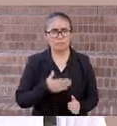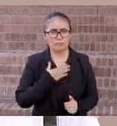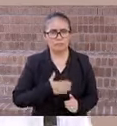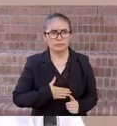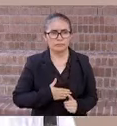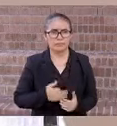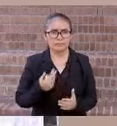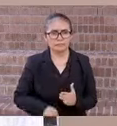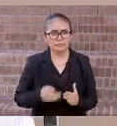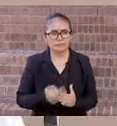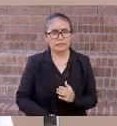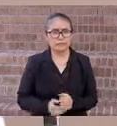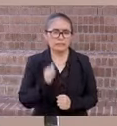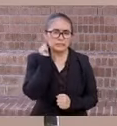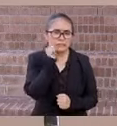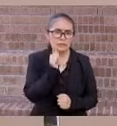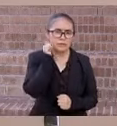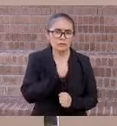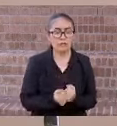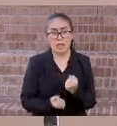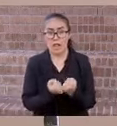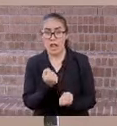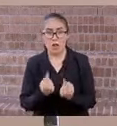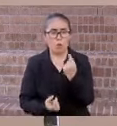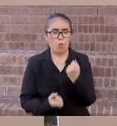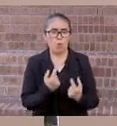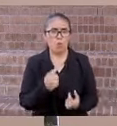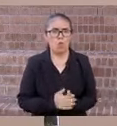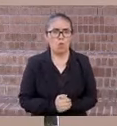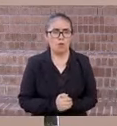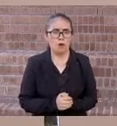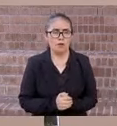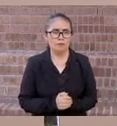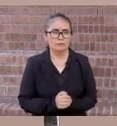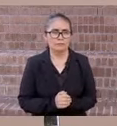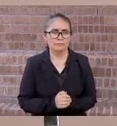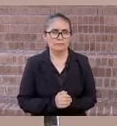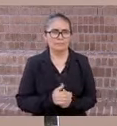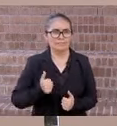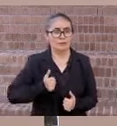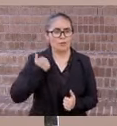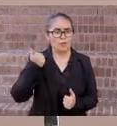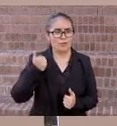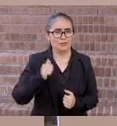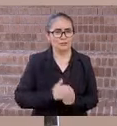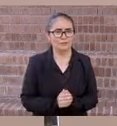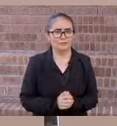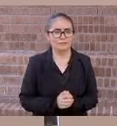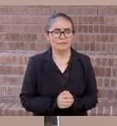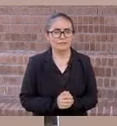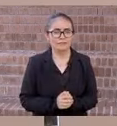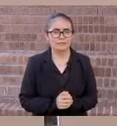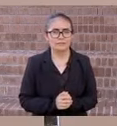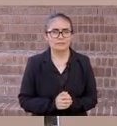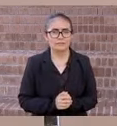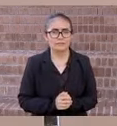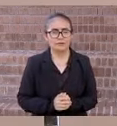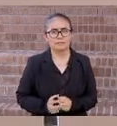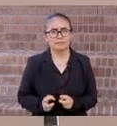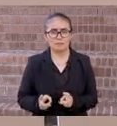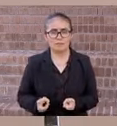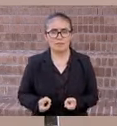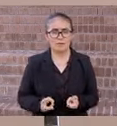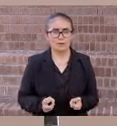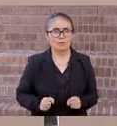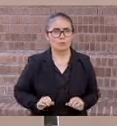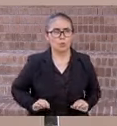porque siempre unos cuantos se aprovechan y se roban se